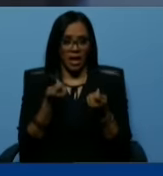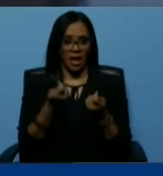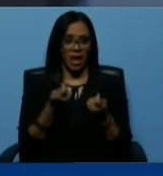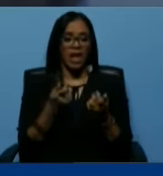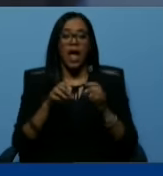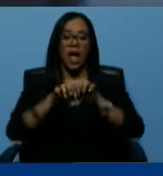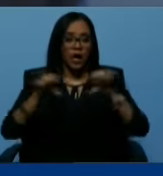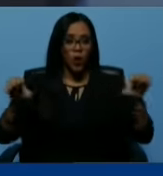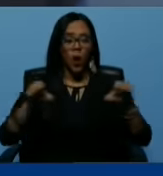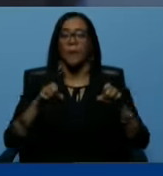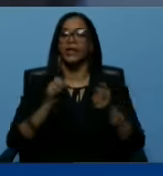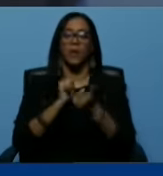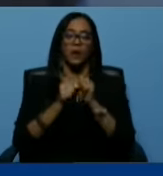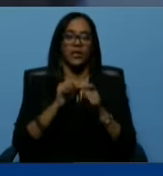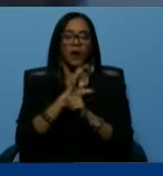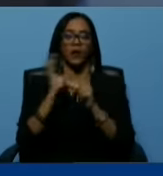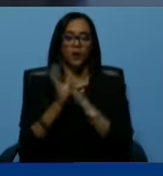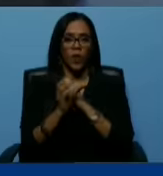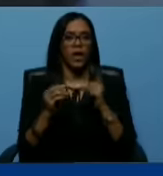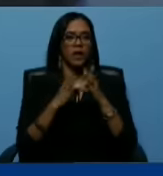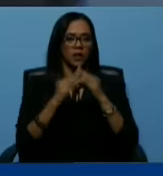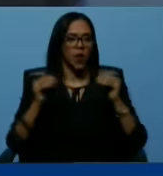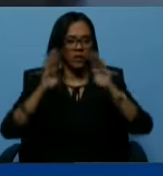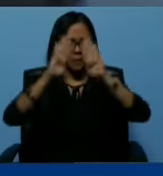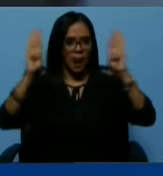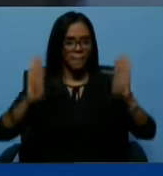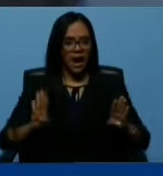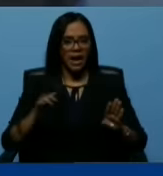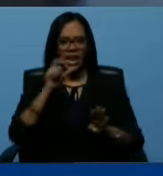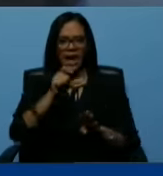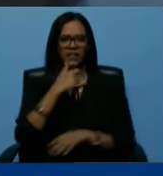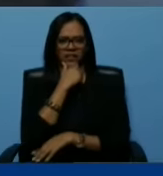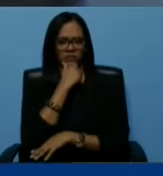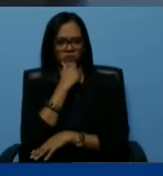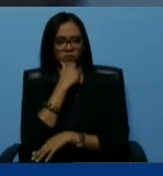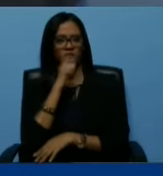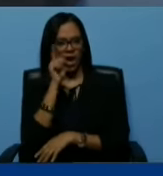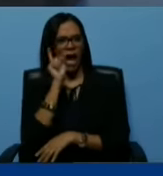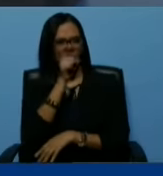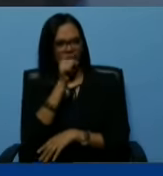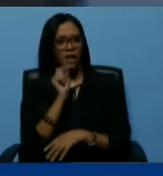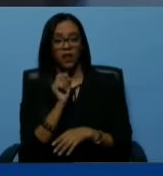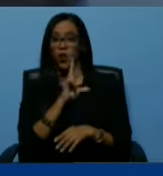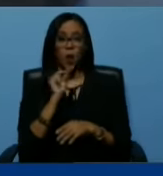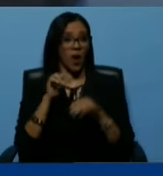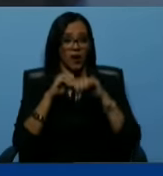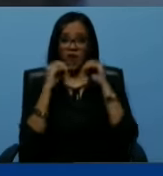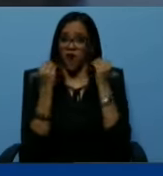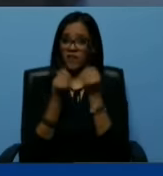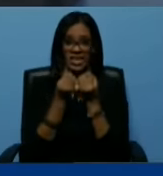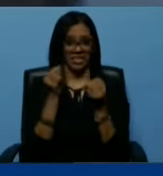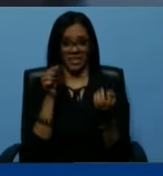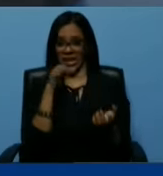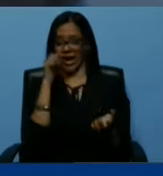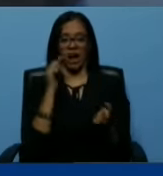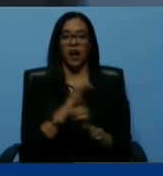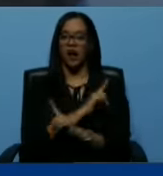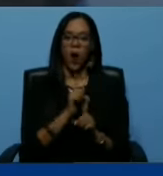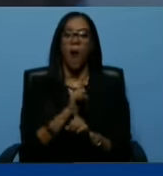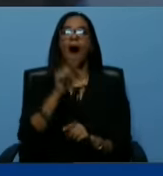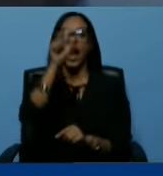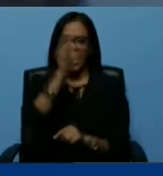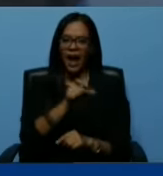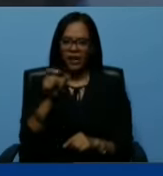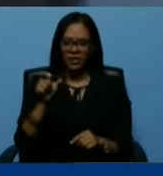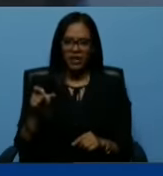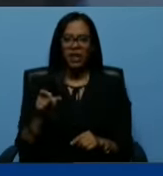cultural. Bueno, todo eso se pone en un mapa y la gente lo prioriza, ya no se prioriza en una oficina con aire acondicionado, la burocracia, sino la gente.